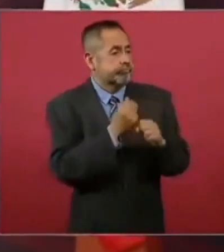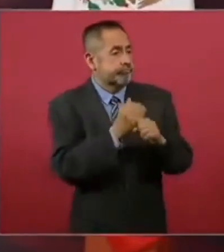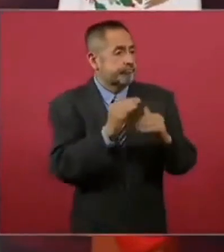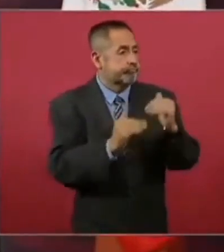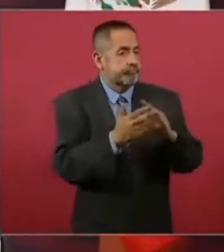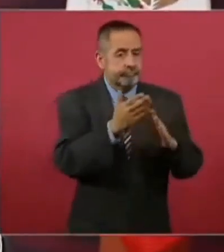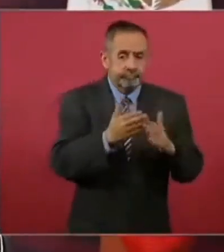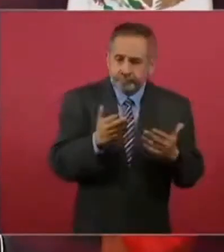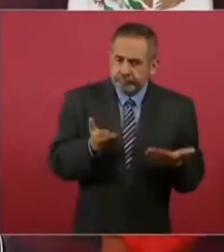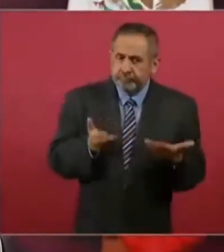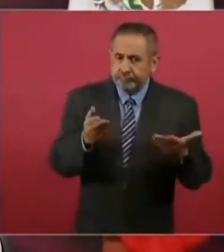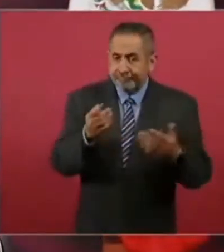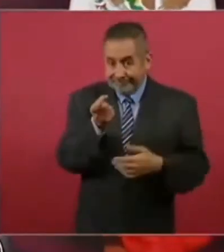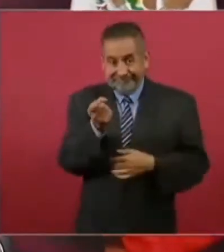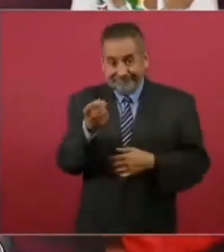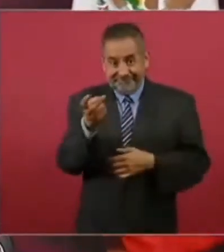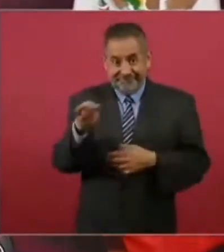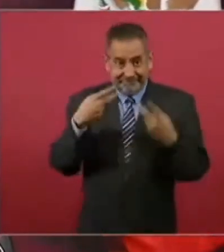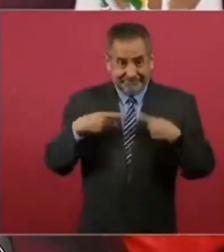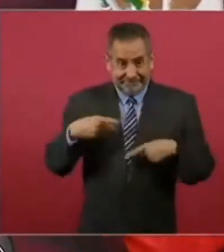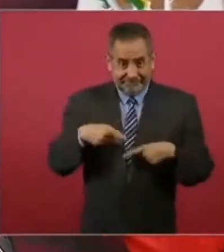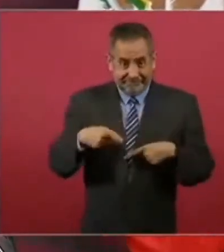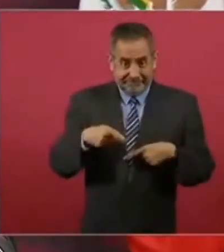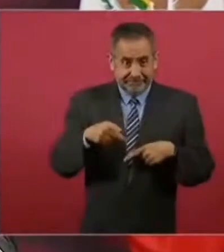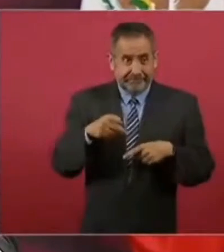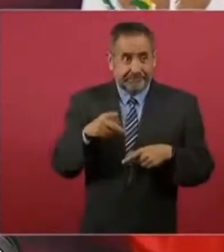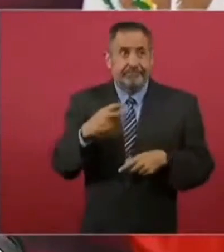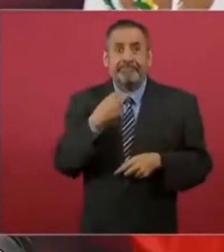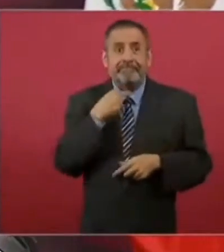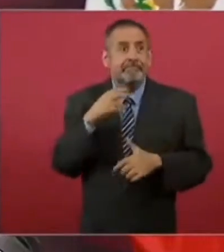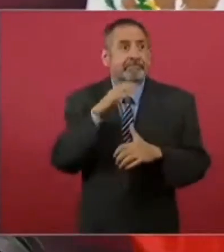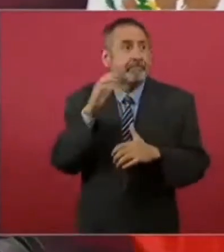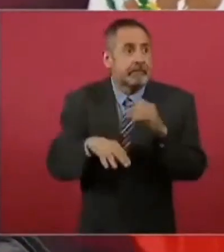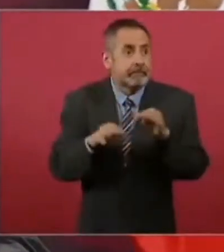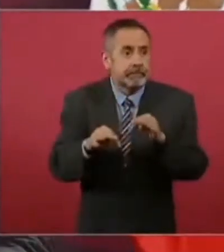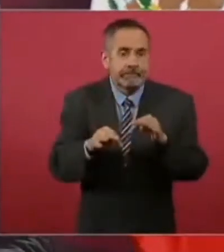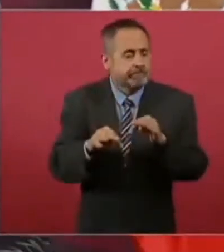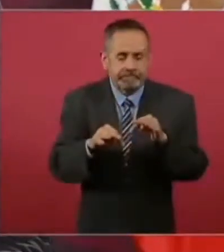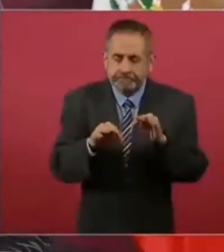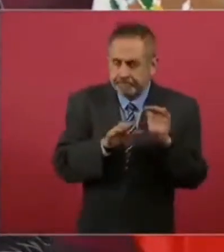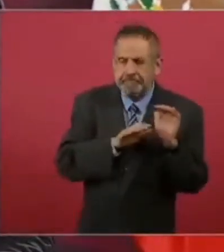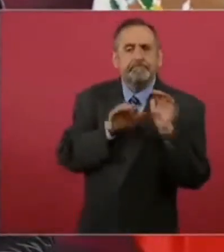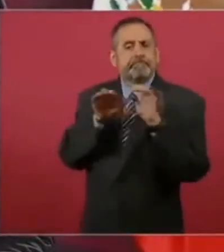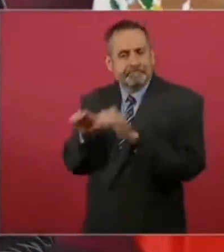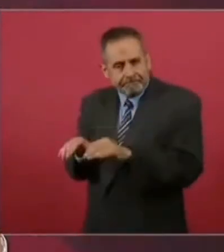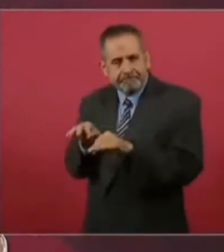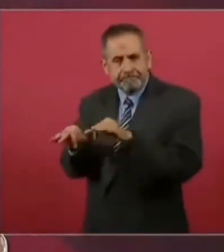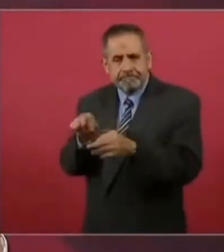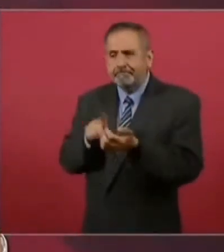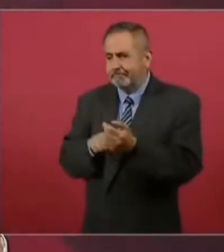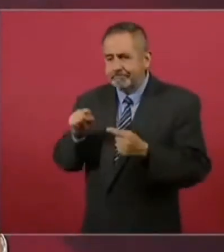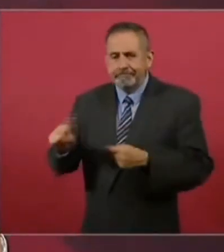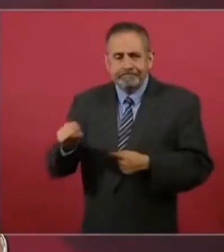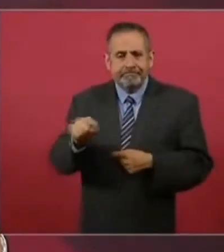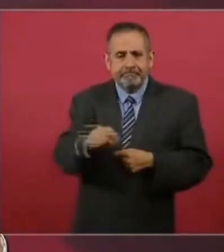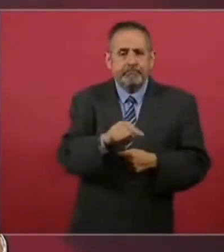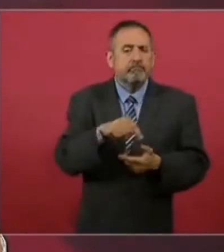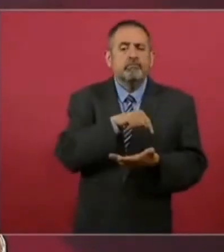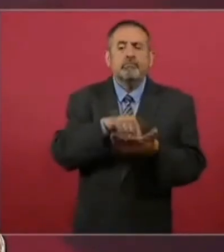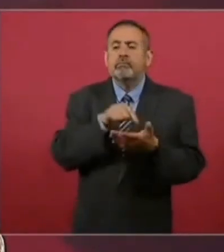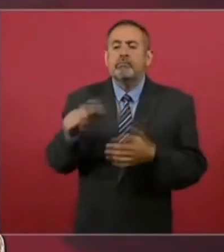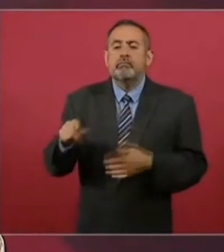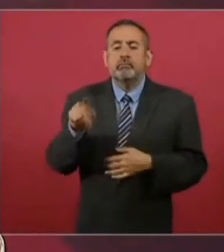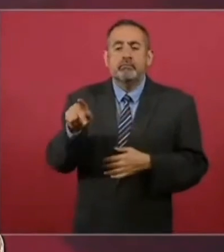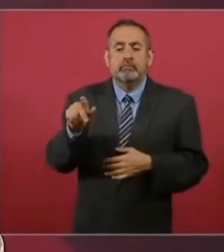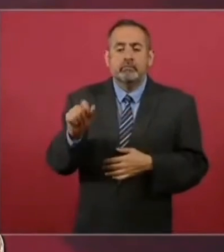ampliando los servicios. Ya hay obras en Paraíso que se han realizado. Tenemos,